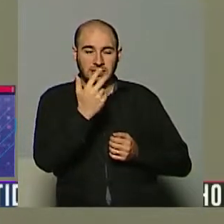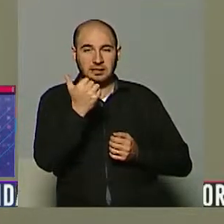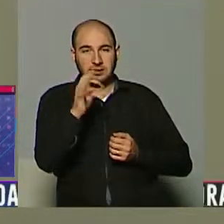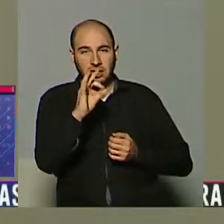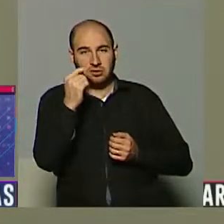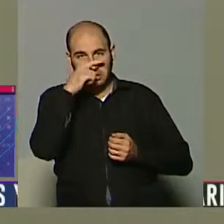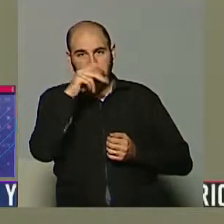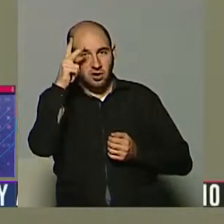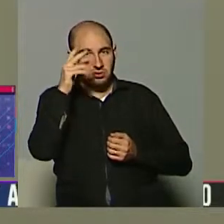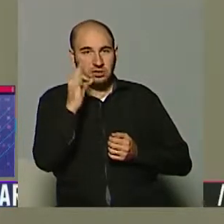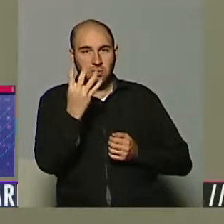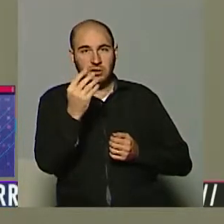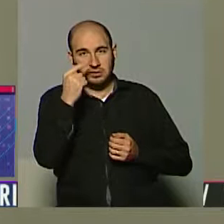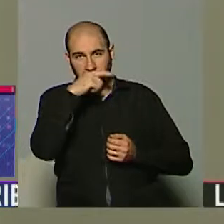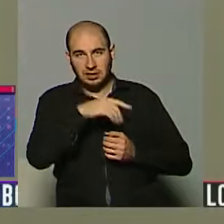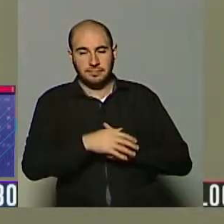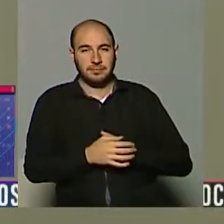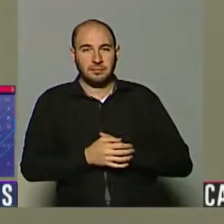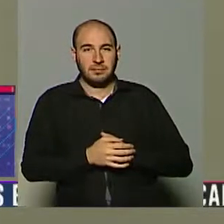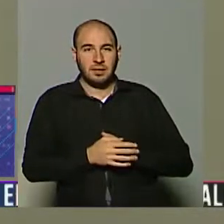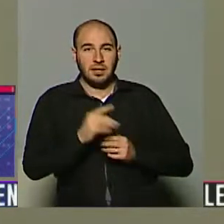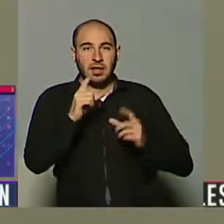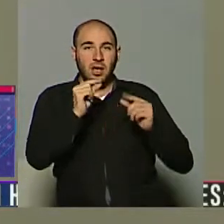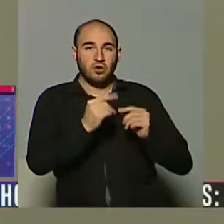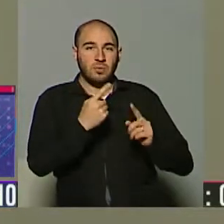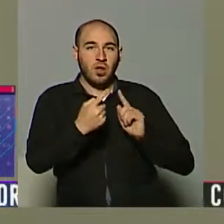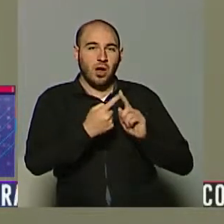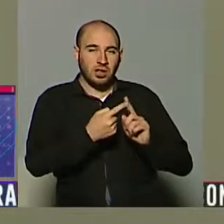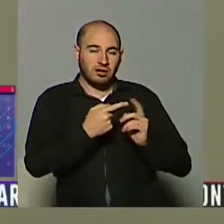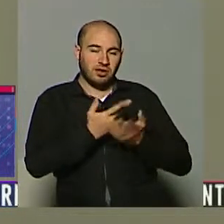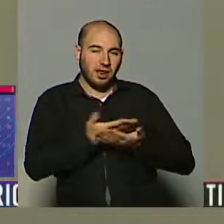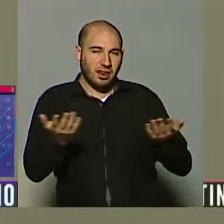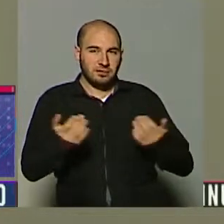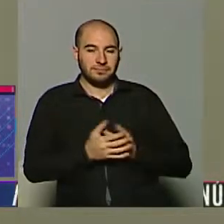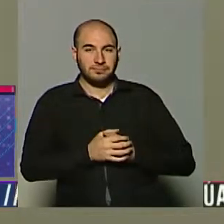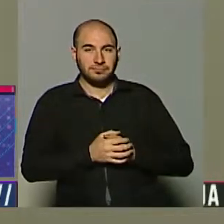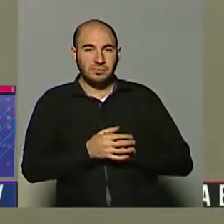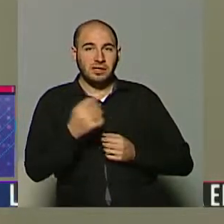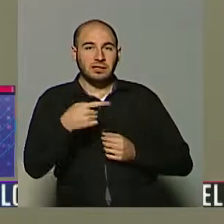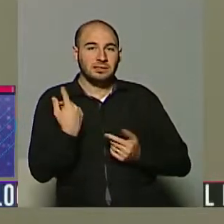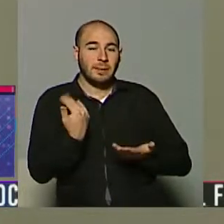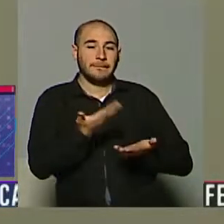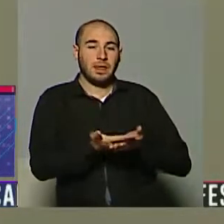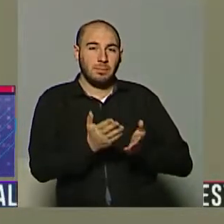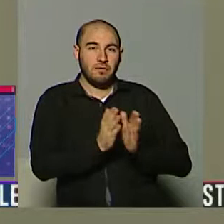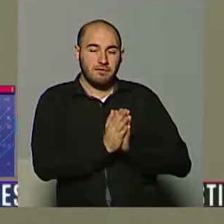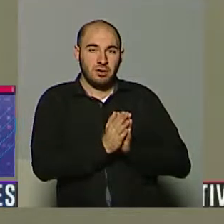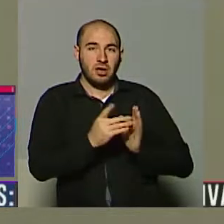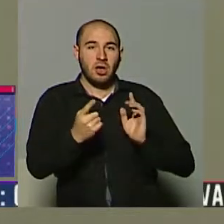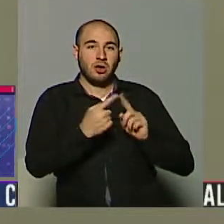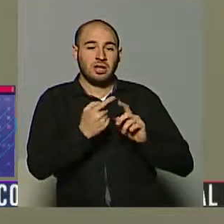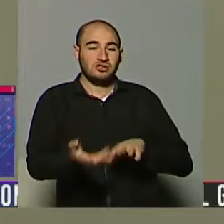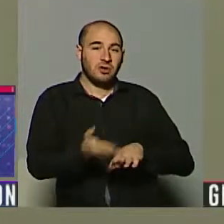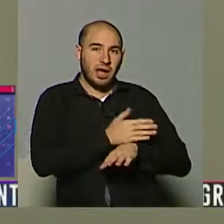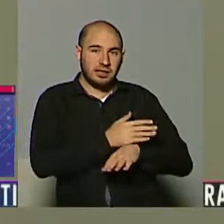261-3078-047. Son los números de contacto que en general siempre les pedimos que hagan un contacto